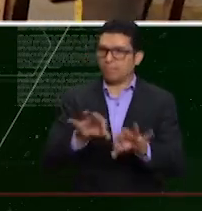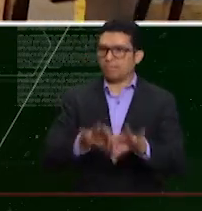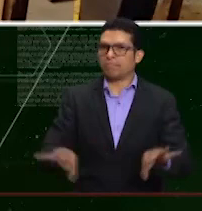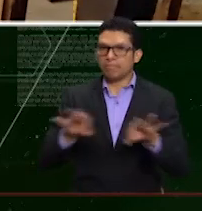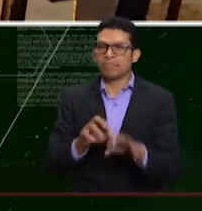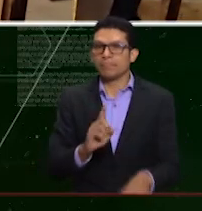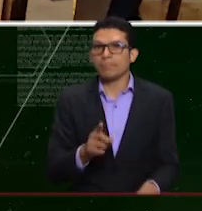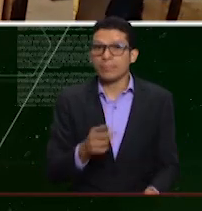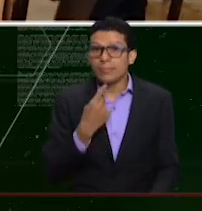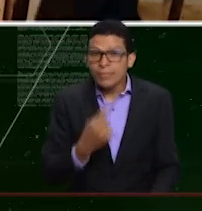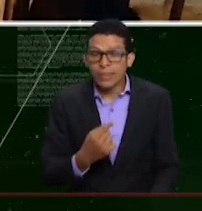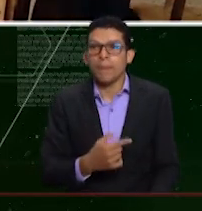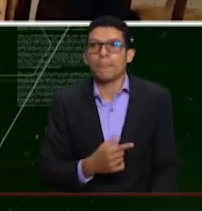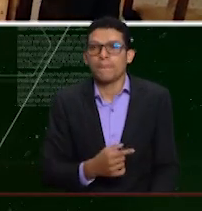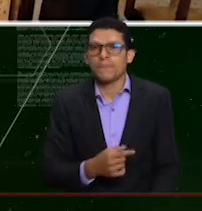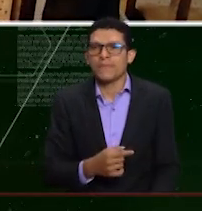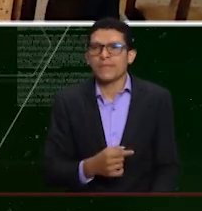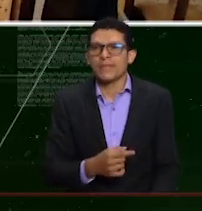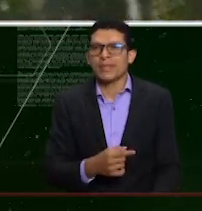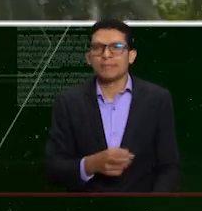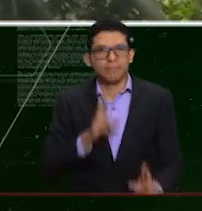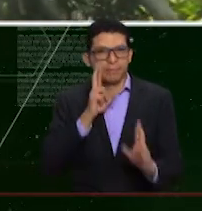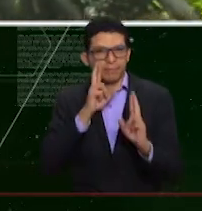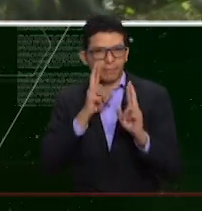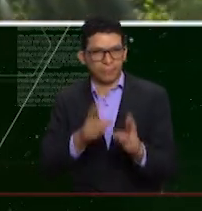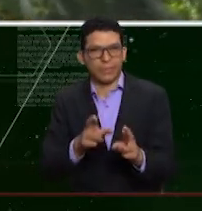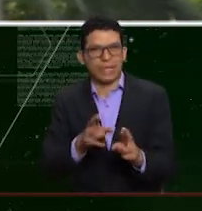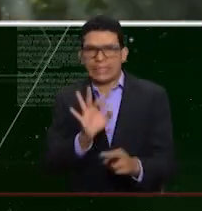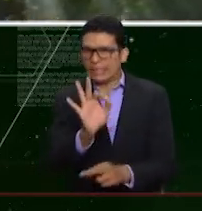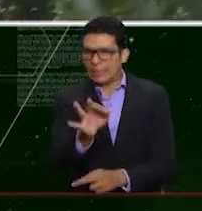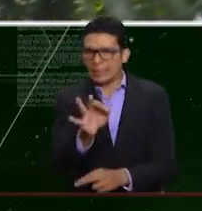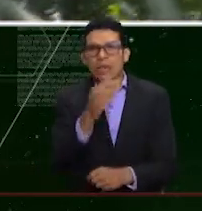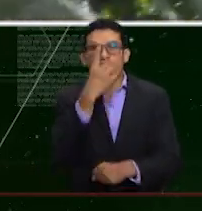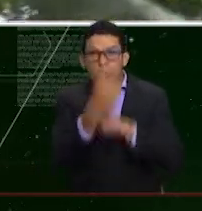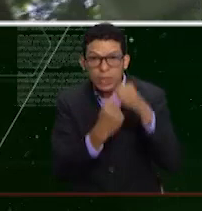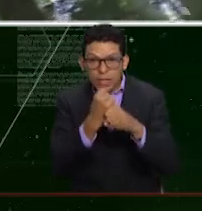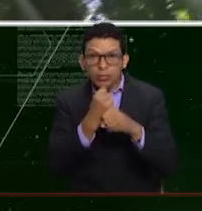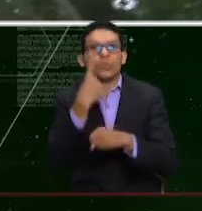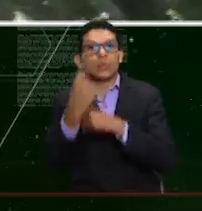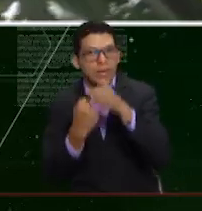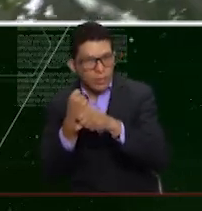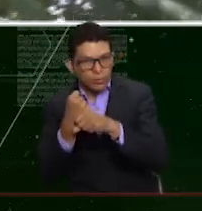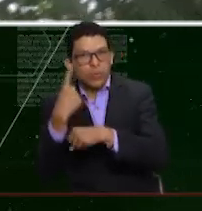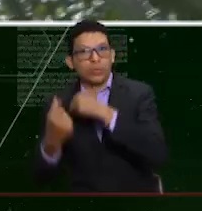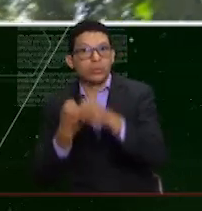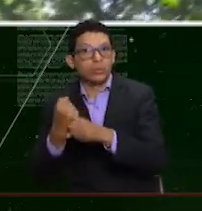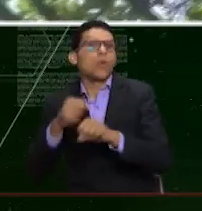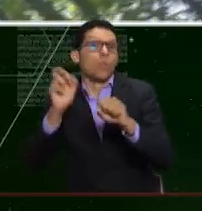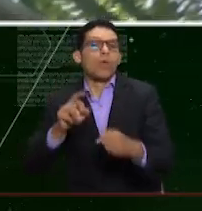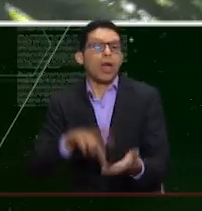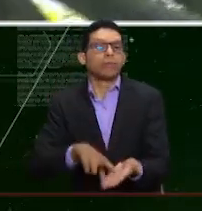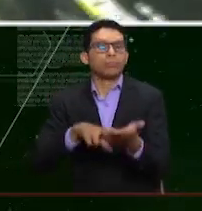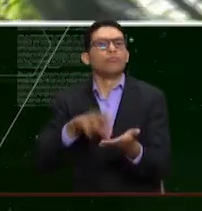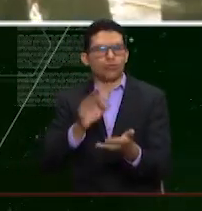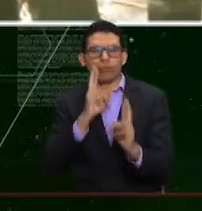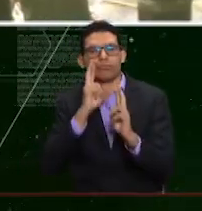y es que justamente usted lo decía, el reconocimiento se hace cada año a año, digamos. Como puede que se refrende,